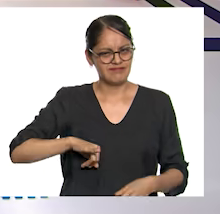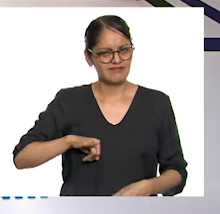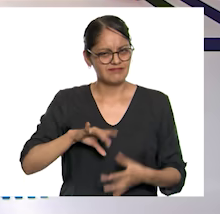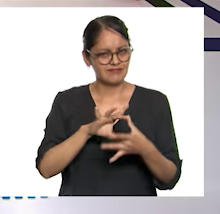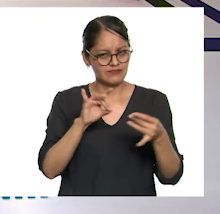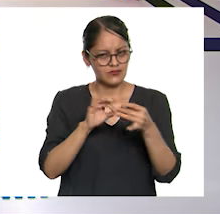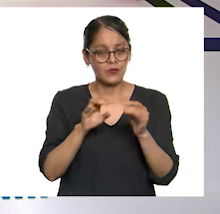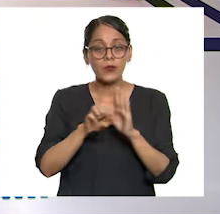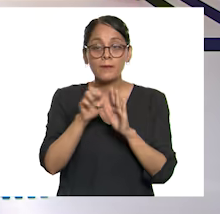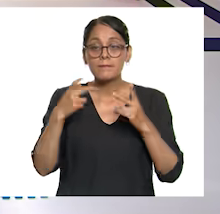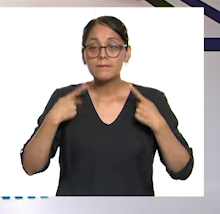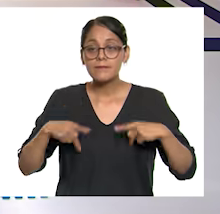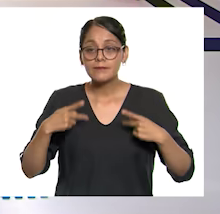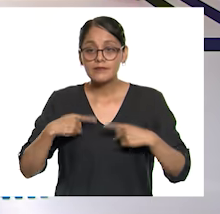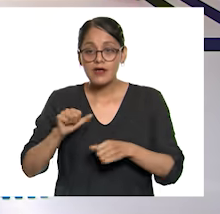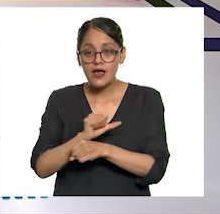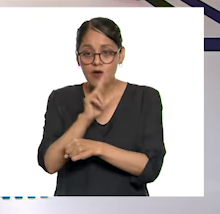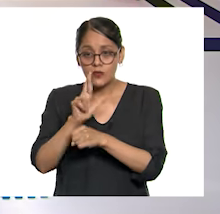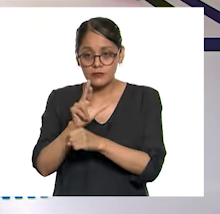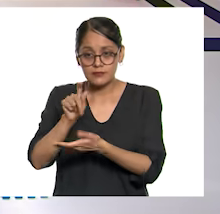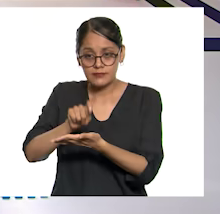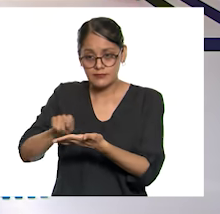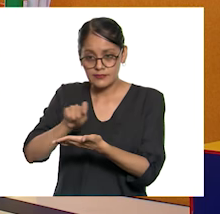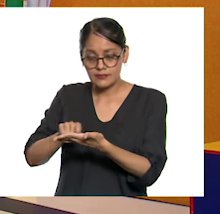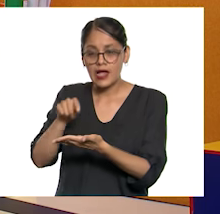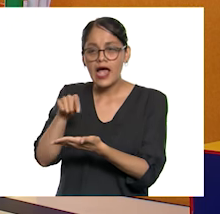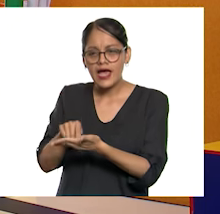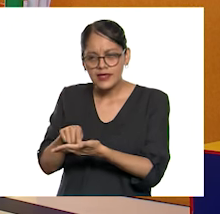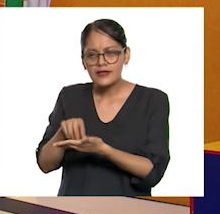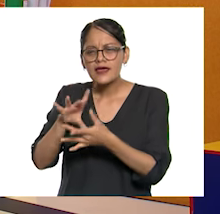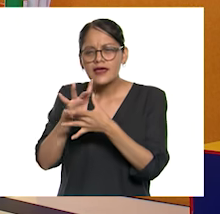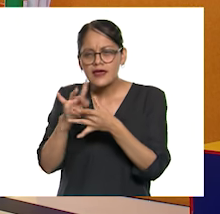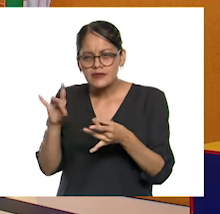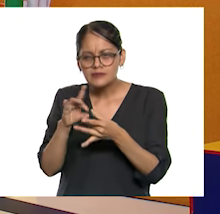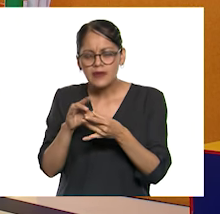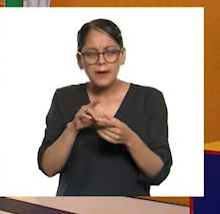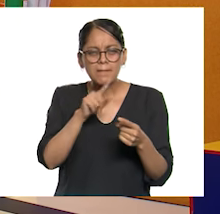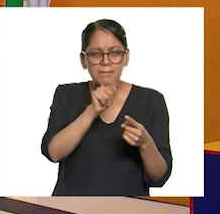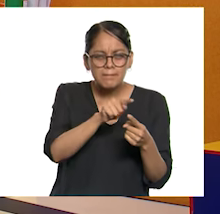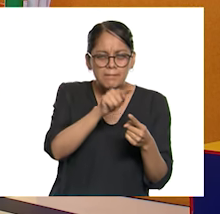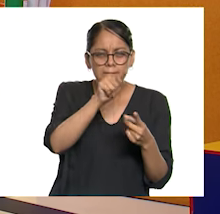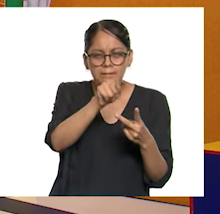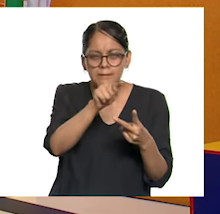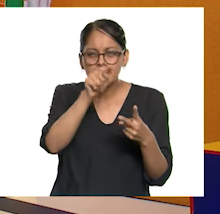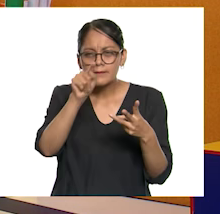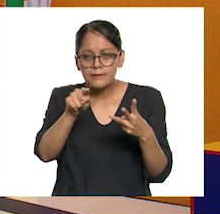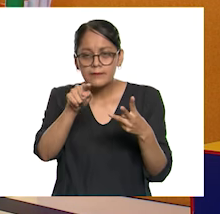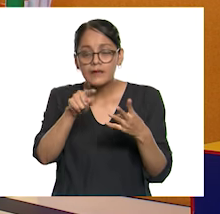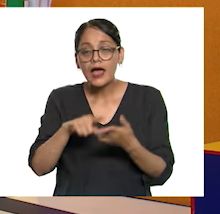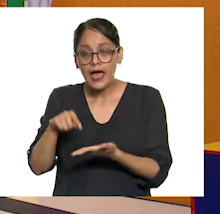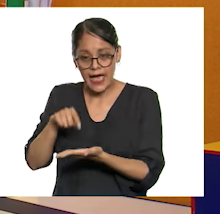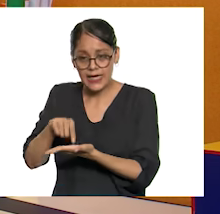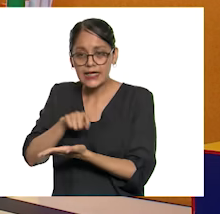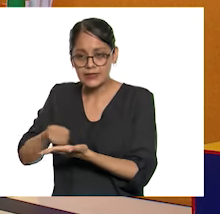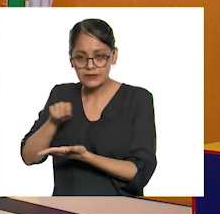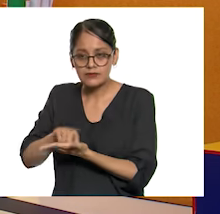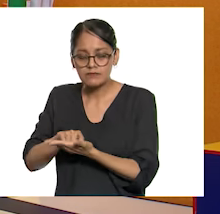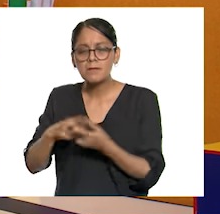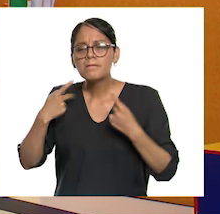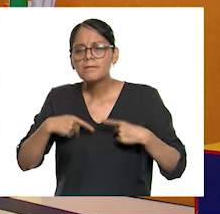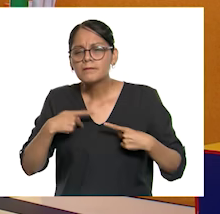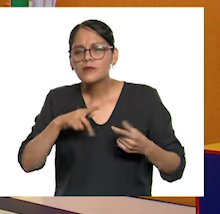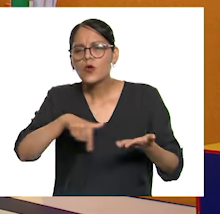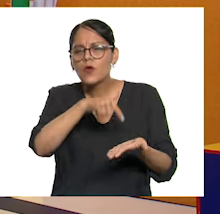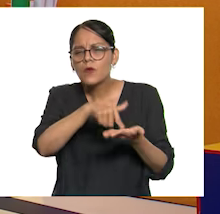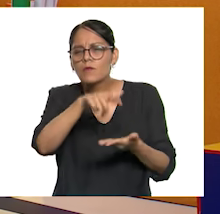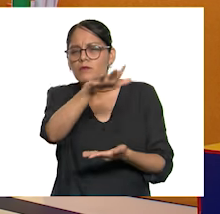Los escritores de cuentos describen o nos dan ciertas pistas de los personajes y de los escenarios para ayudar